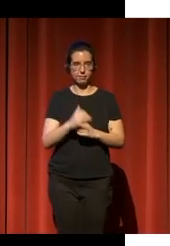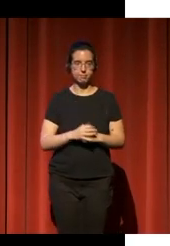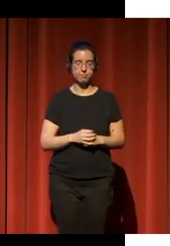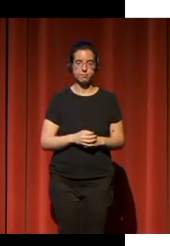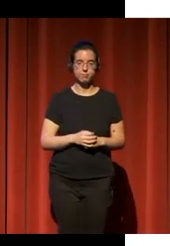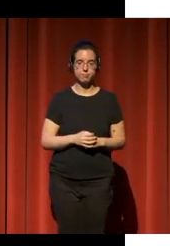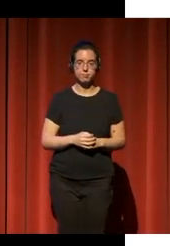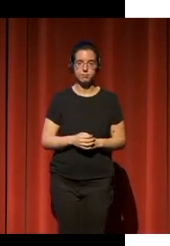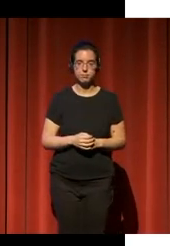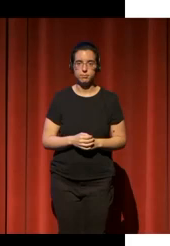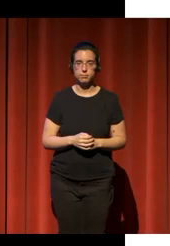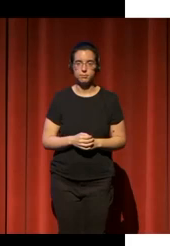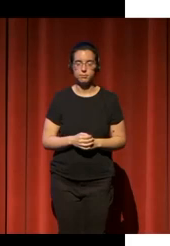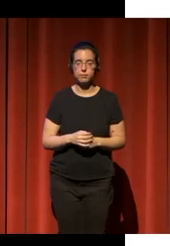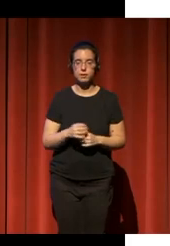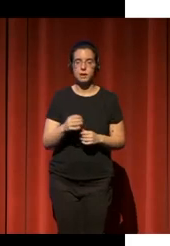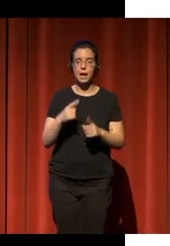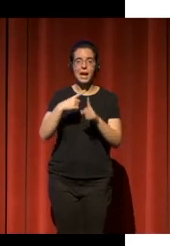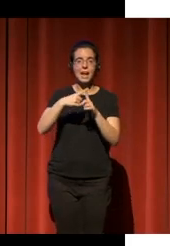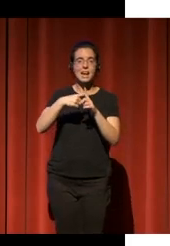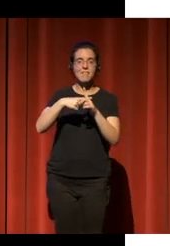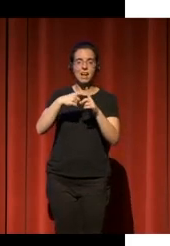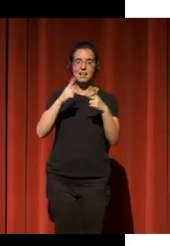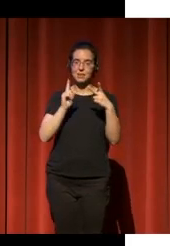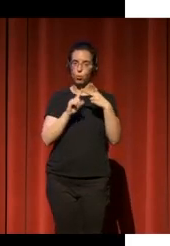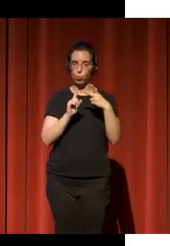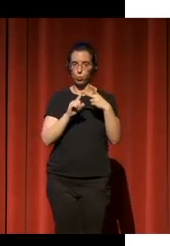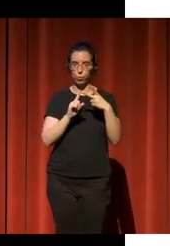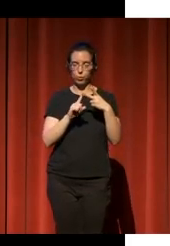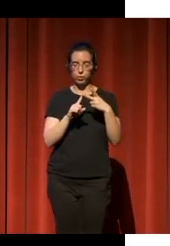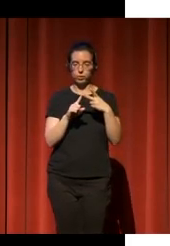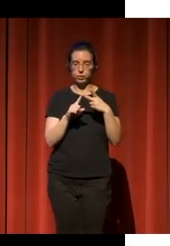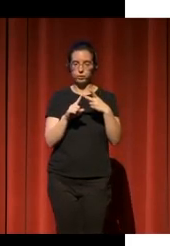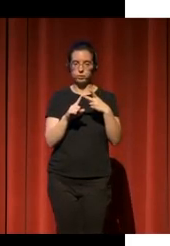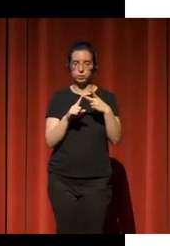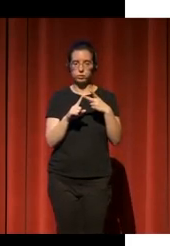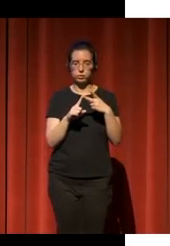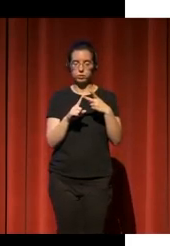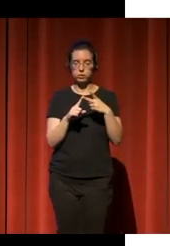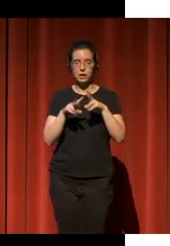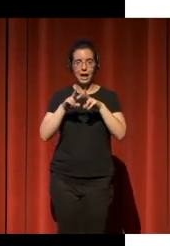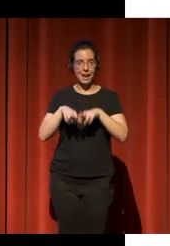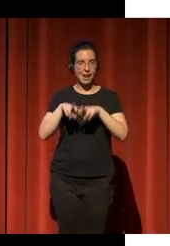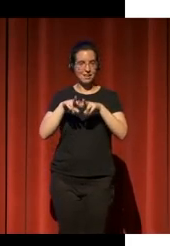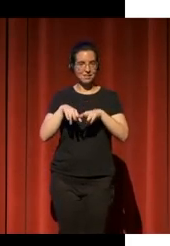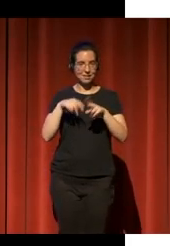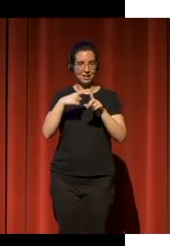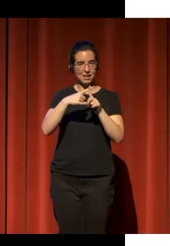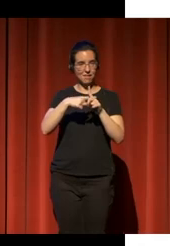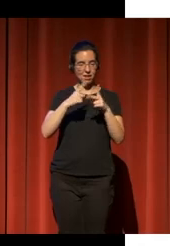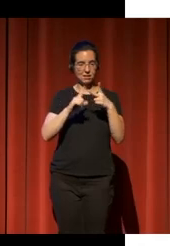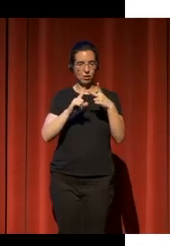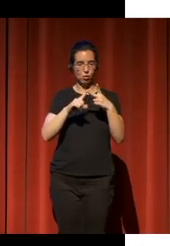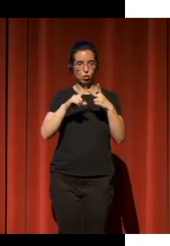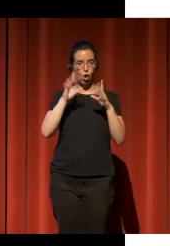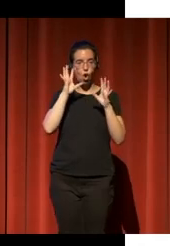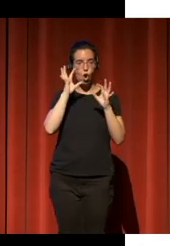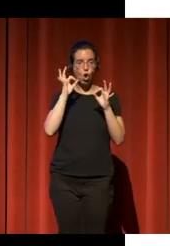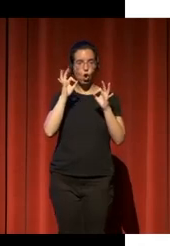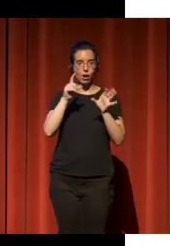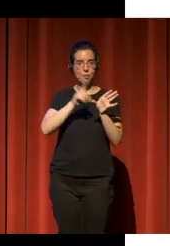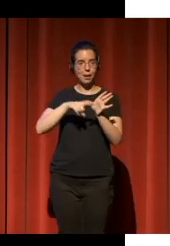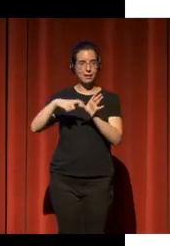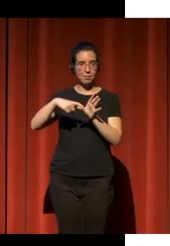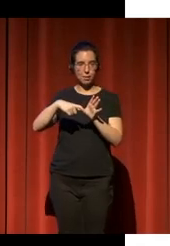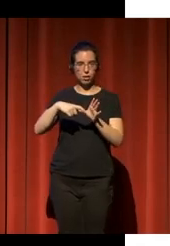aparecer un segundo nivel de un segundo nivel de análisis las lógicas de participación no sé si